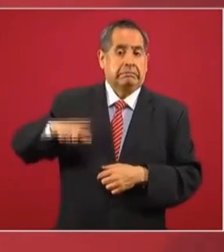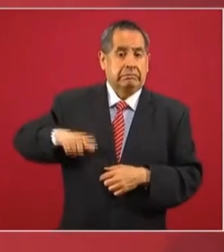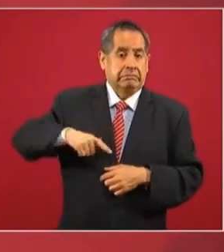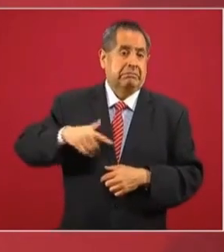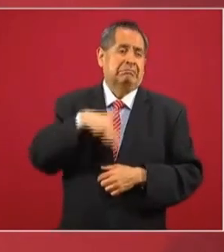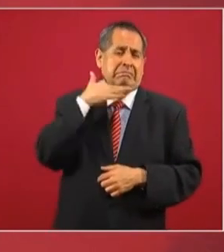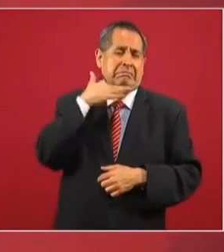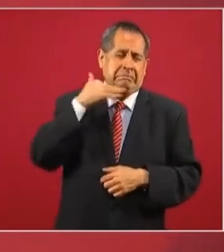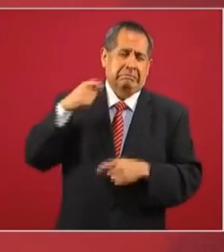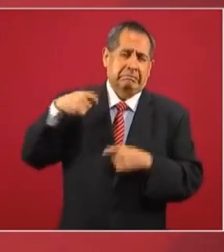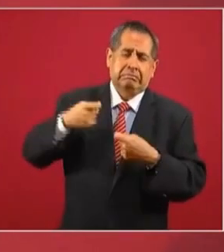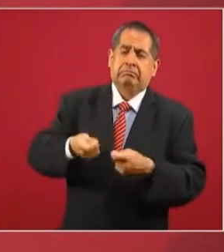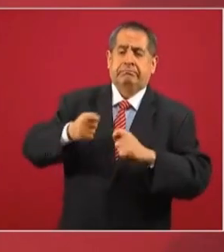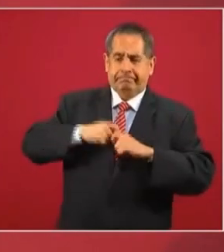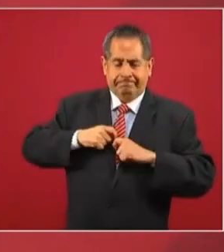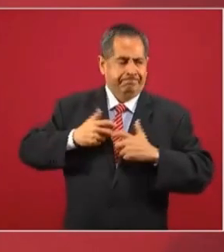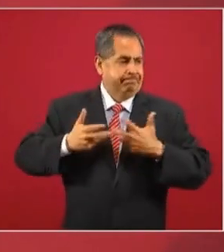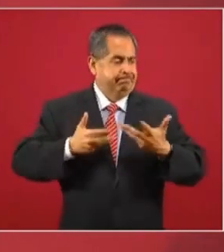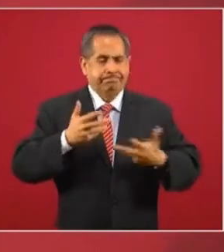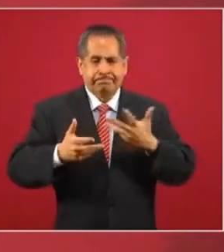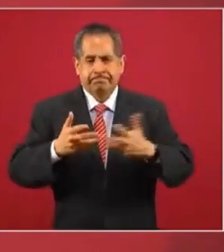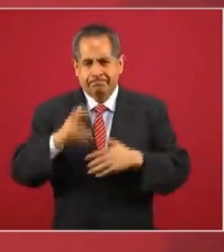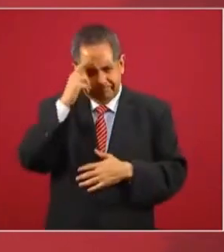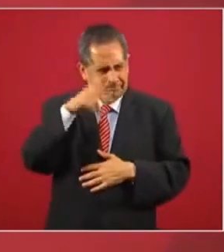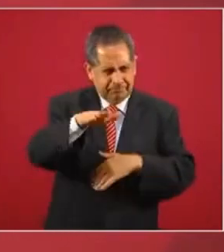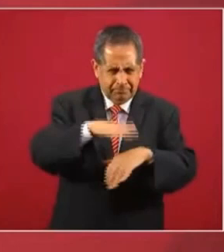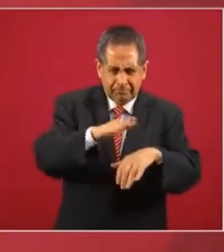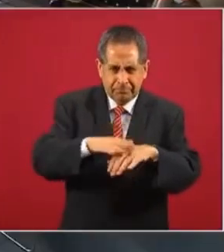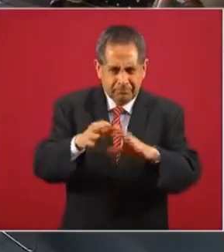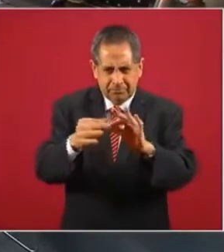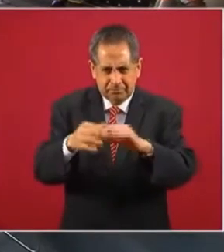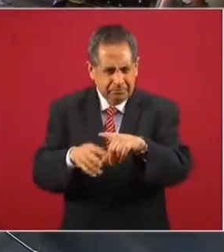del régimen neoliberal. A ver si no tienes ahí,